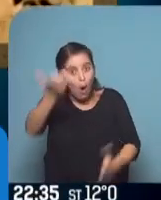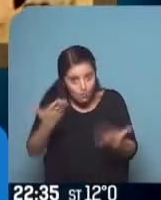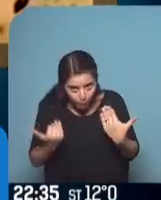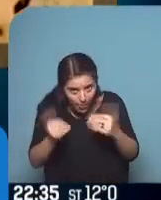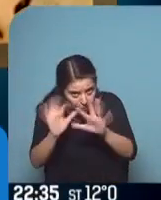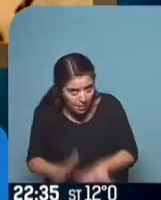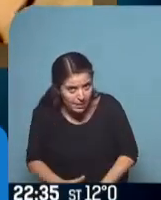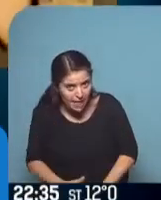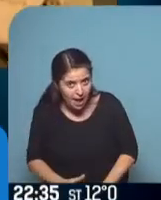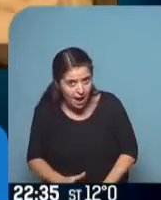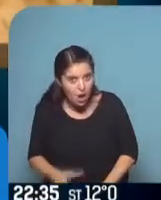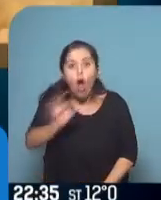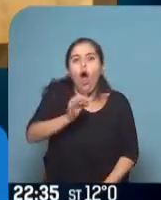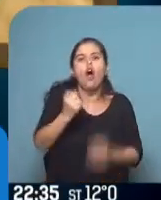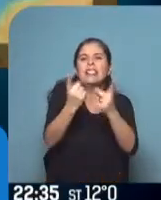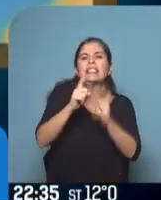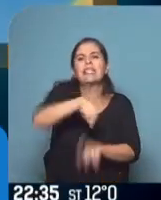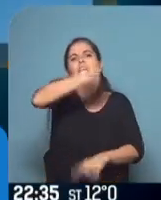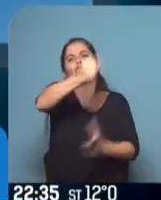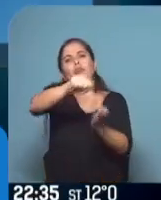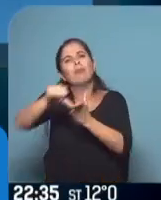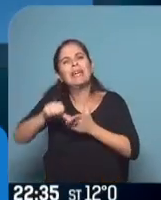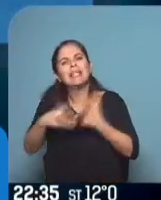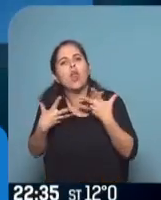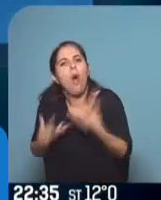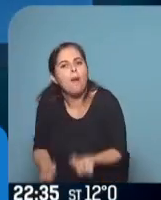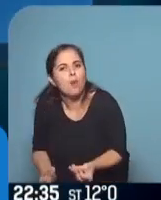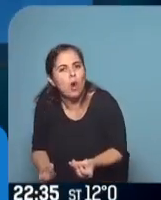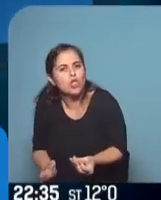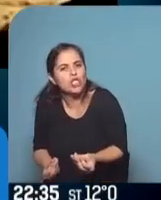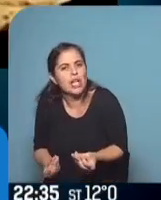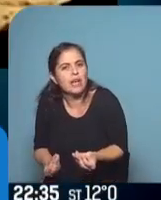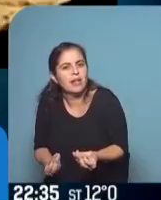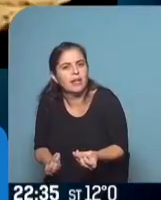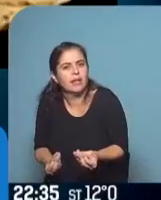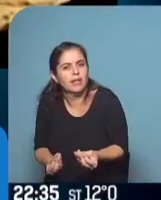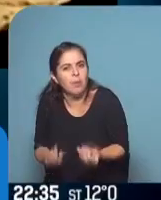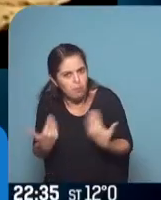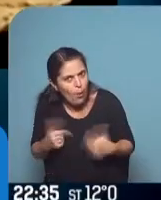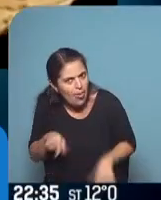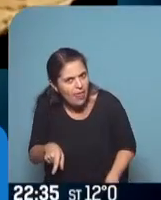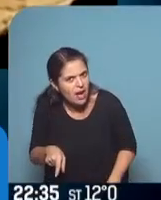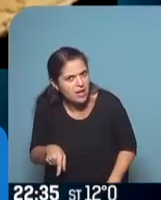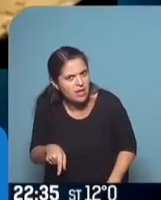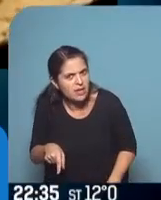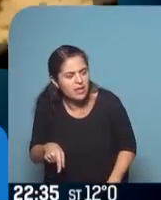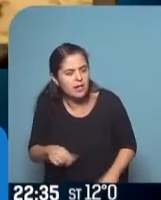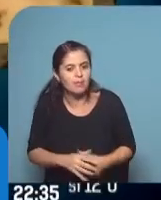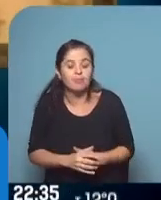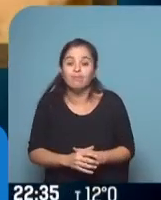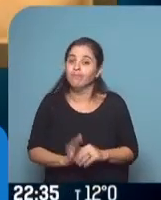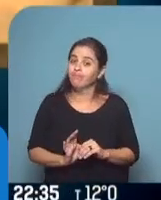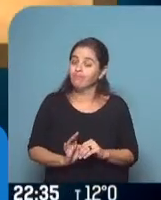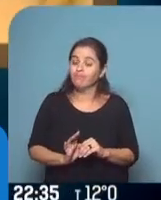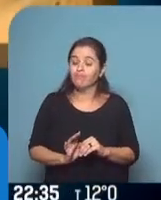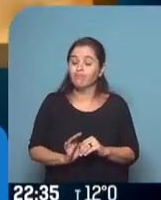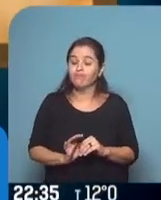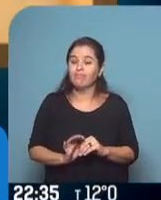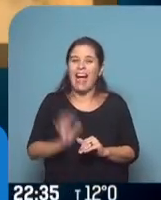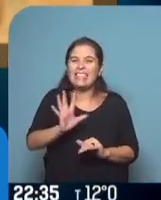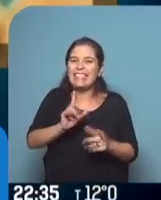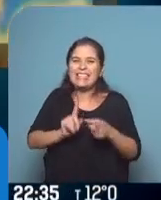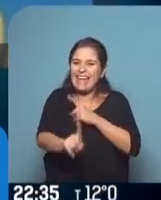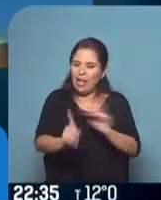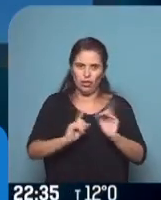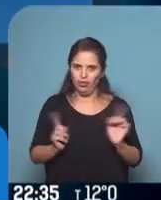que necesita apoyo del exterior, de Rusia, etcétera? ¿Los tipos se ponen de acuerdo y hacen una bomba atómica o no? No es tan así. En realidad lo que tienen